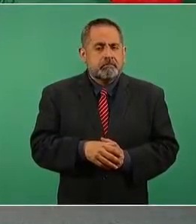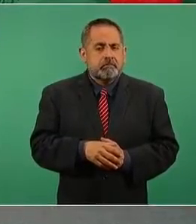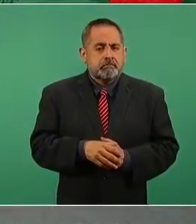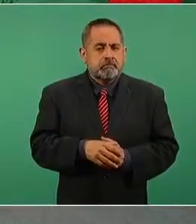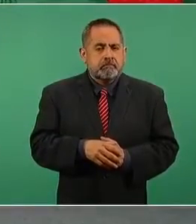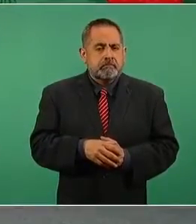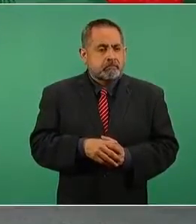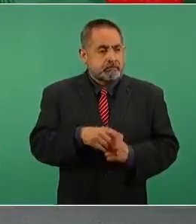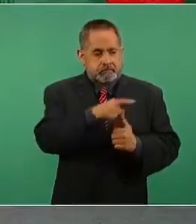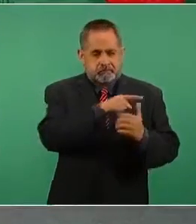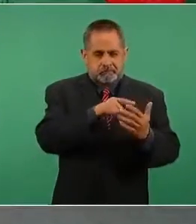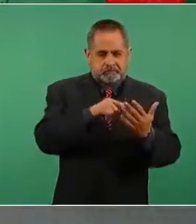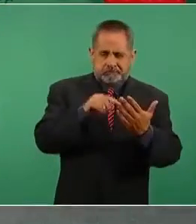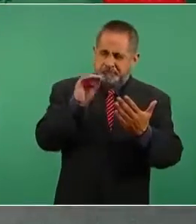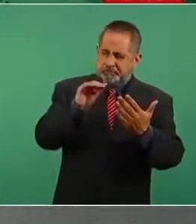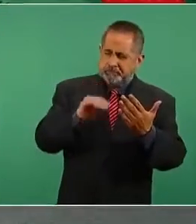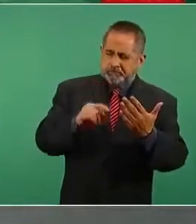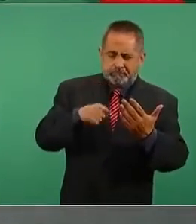esos acuerdos